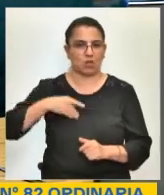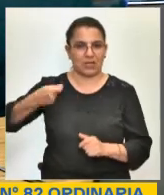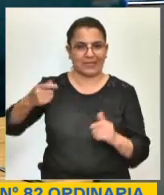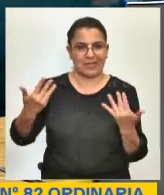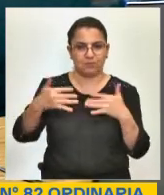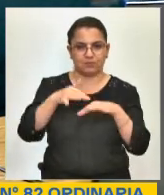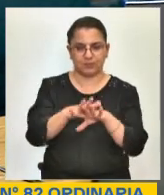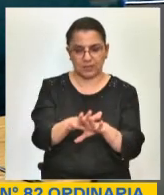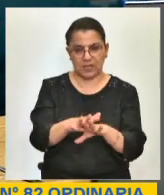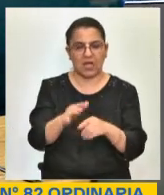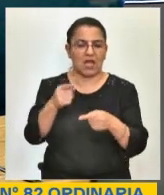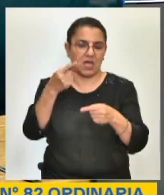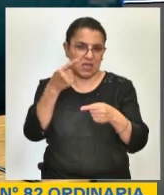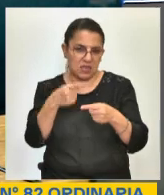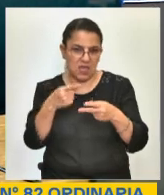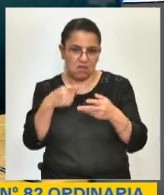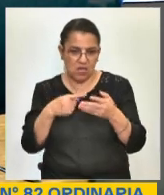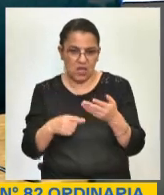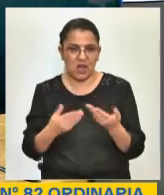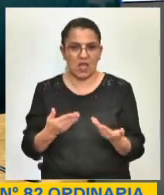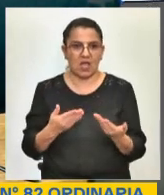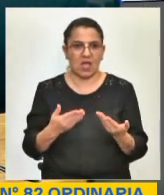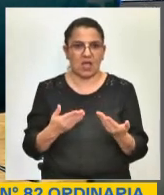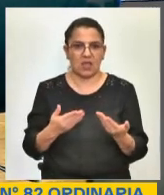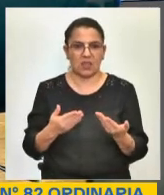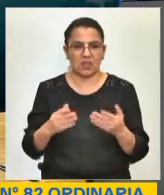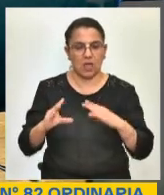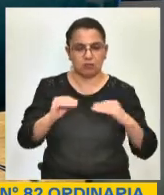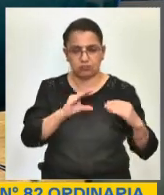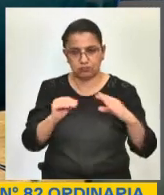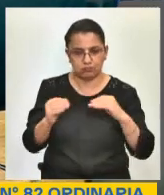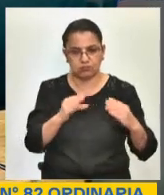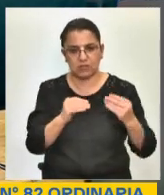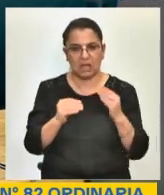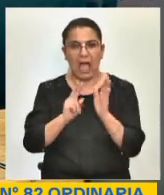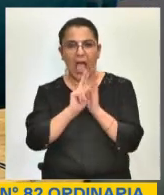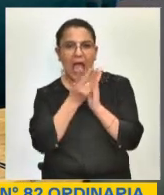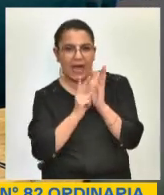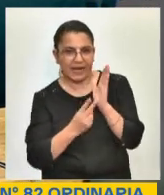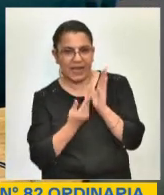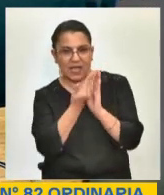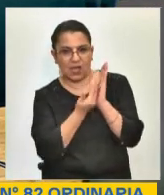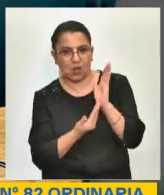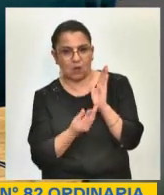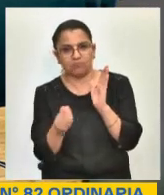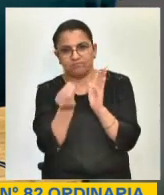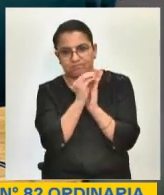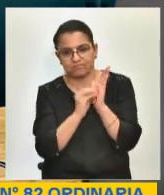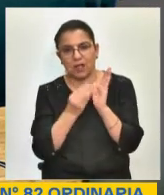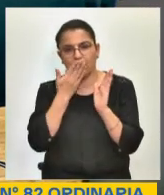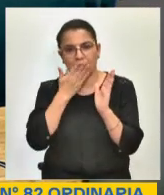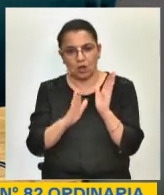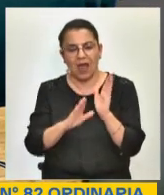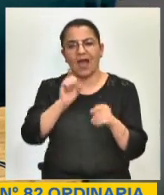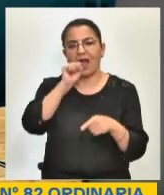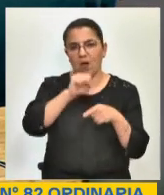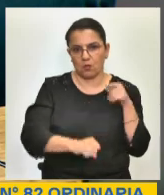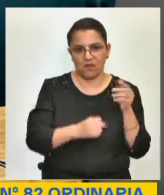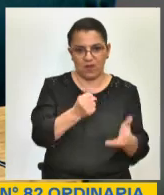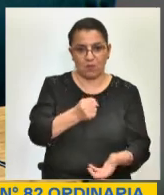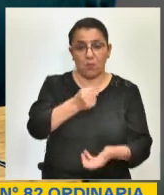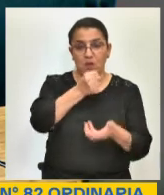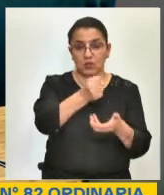eh instancias de revisión arreglo indicaciones para poder aprobar el presupuesto aquí en el